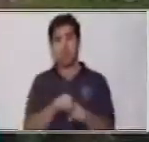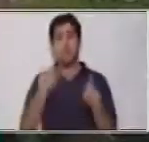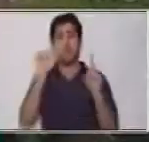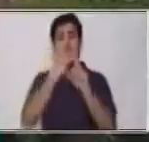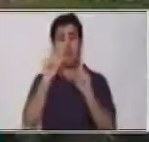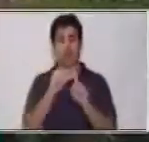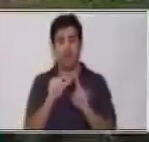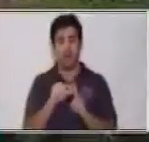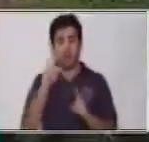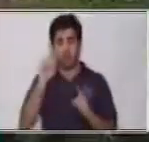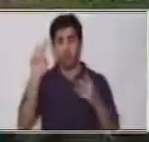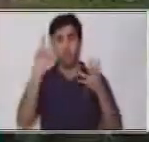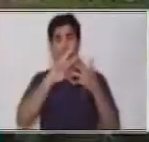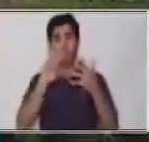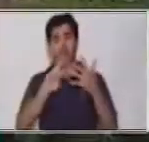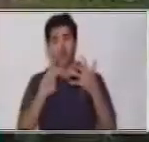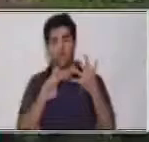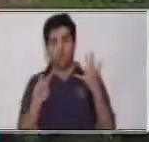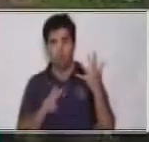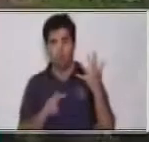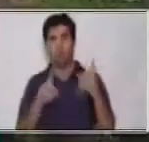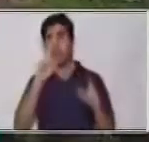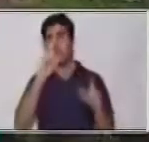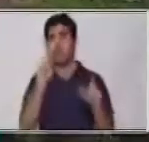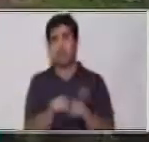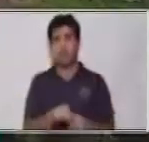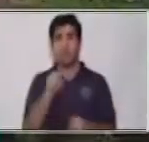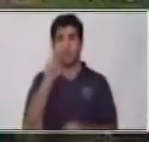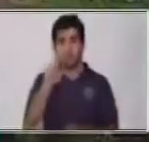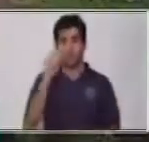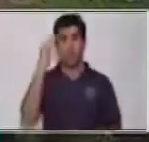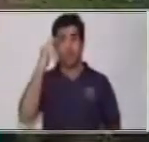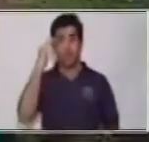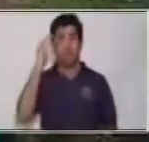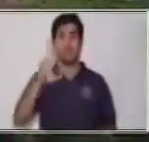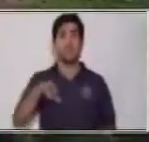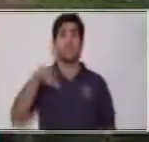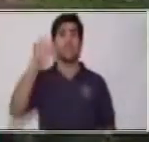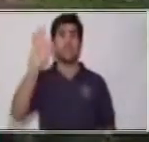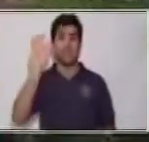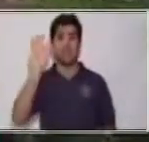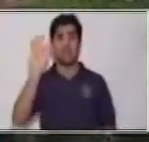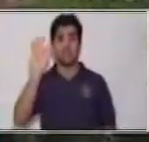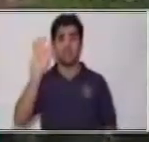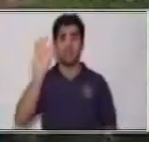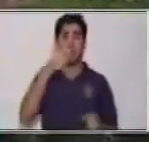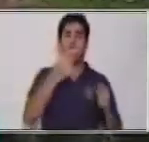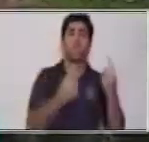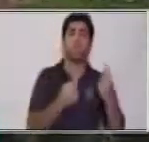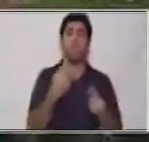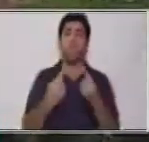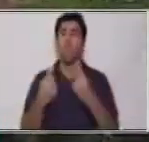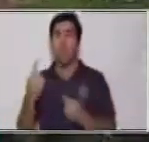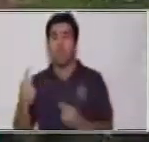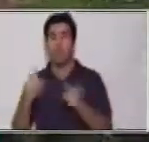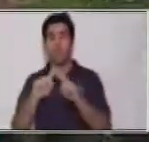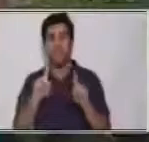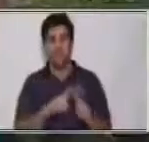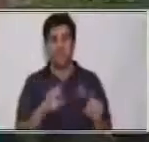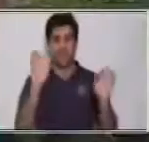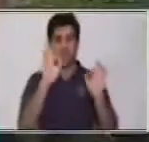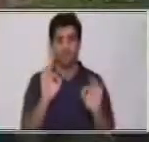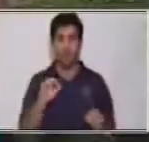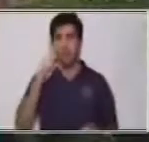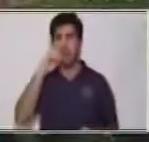en tu vocabulario y asimismo identificarás los tipos de texto atendiendo su